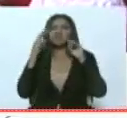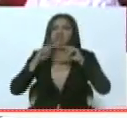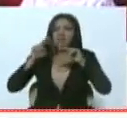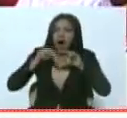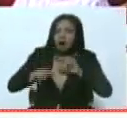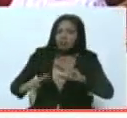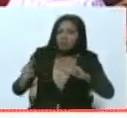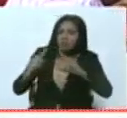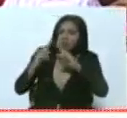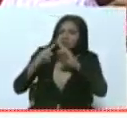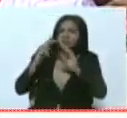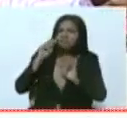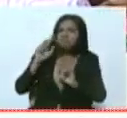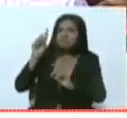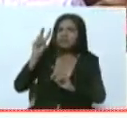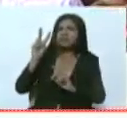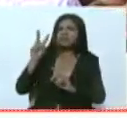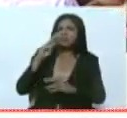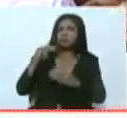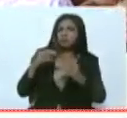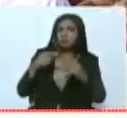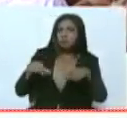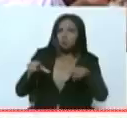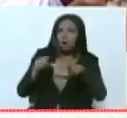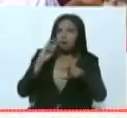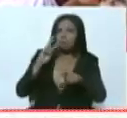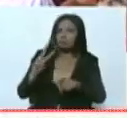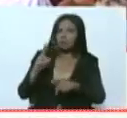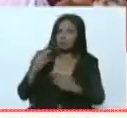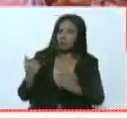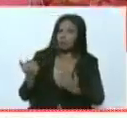vez en un estacionamiento